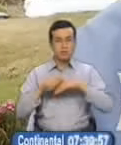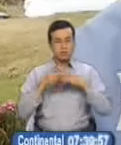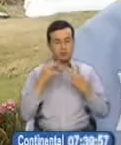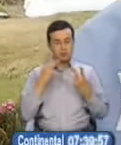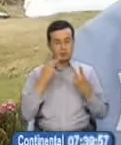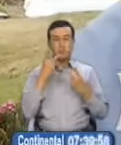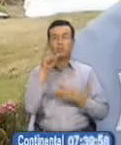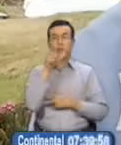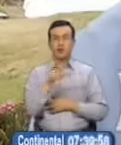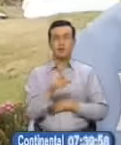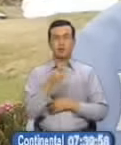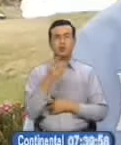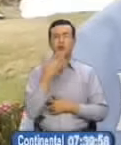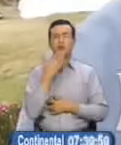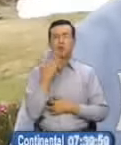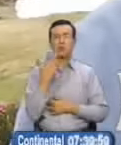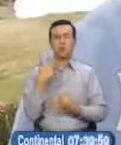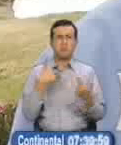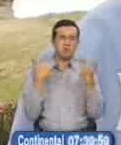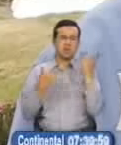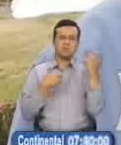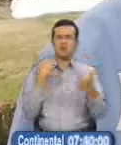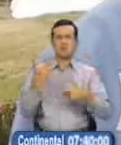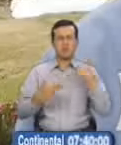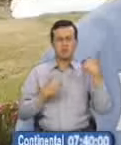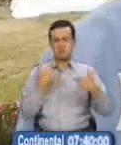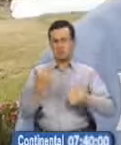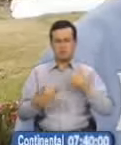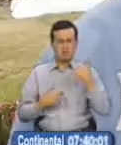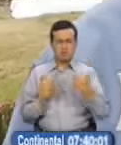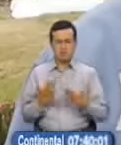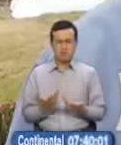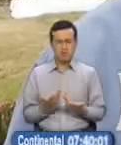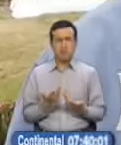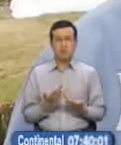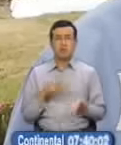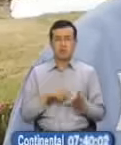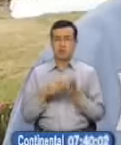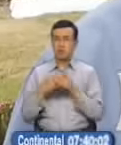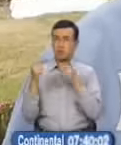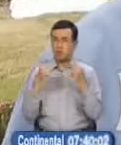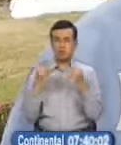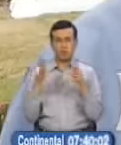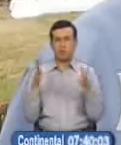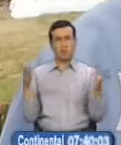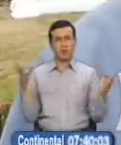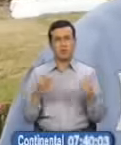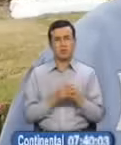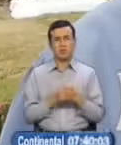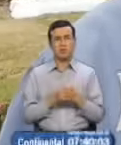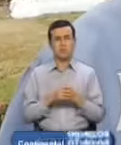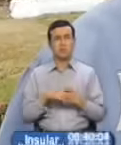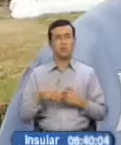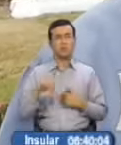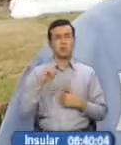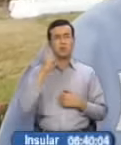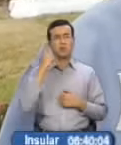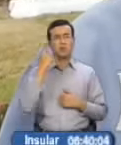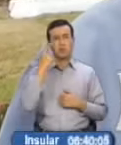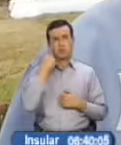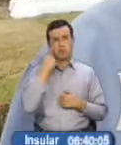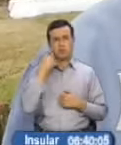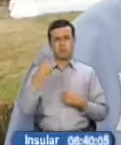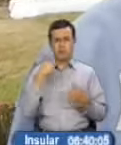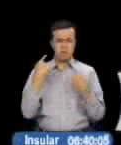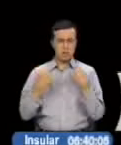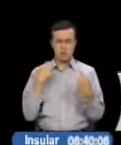una persona con tantas municiones dentro de su cuerpo no es un enfrentamiento, y solamente en